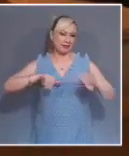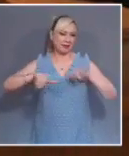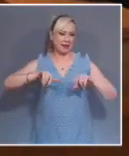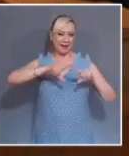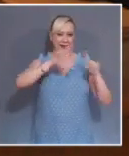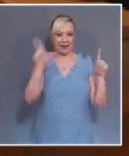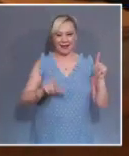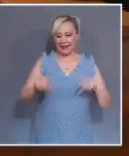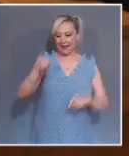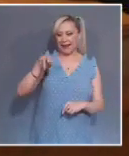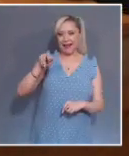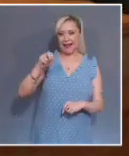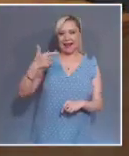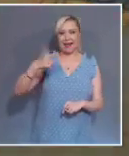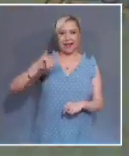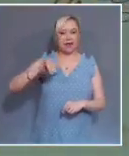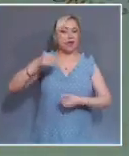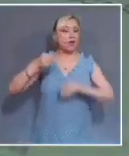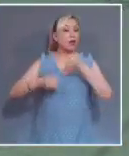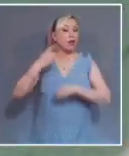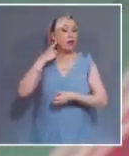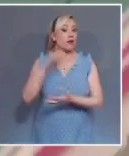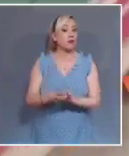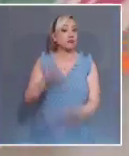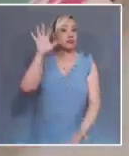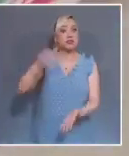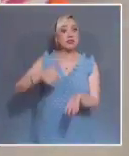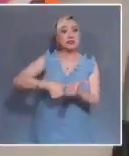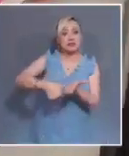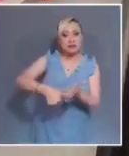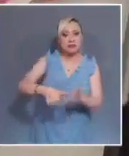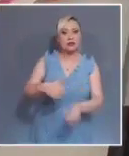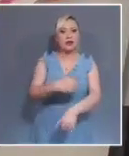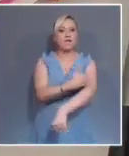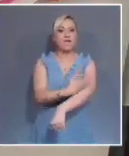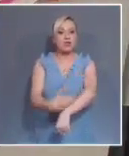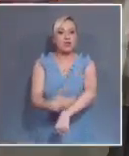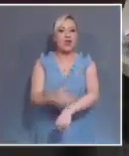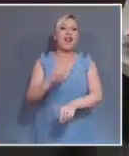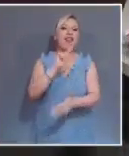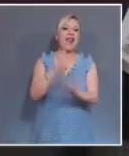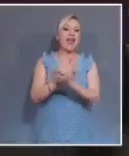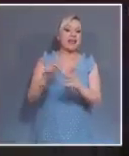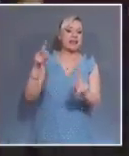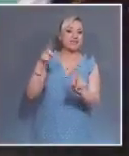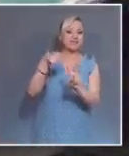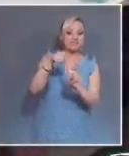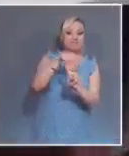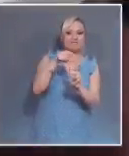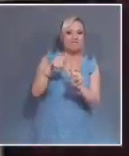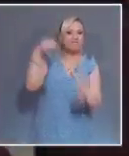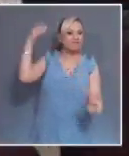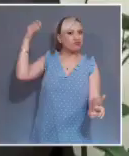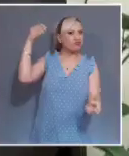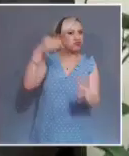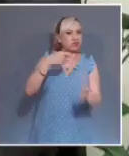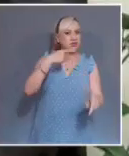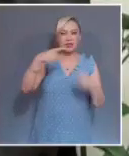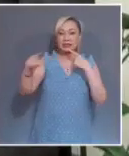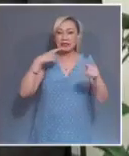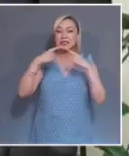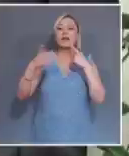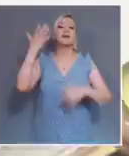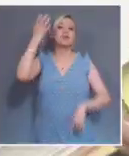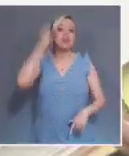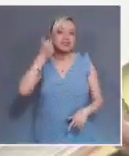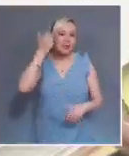en materia civil y familiar, la llamada justicia cotidiana, y las personas operadoras e impartidoras de justicia no contaban con